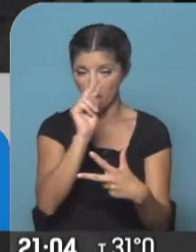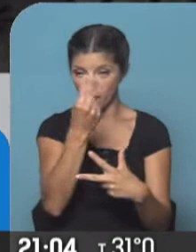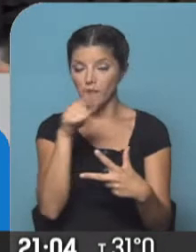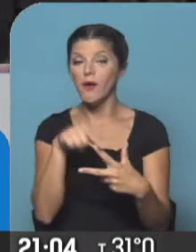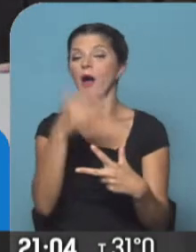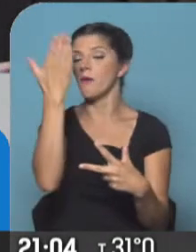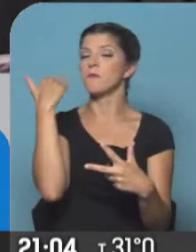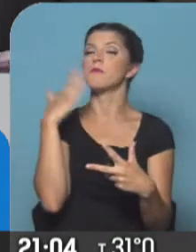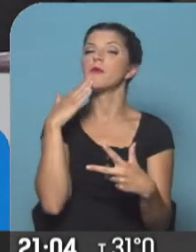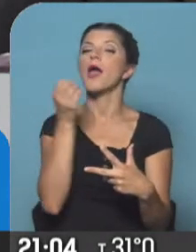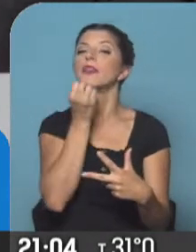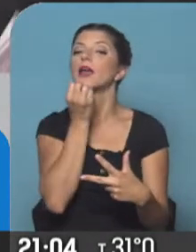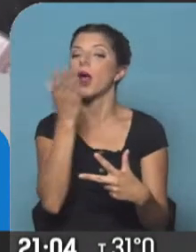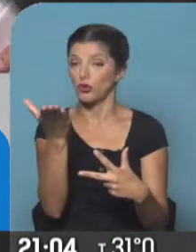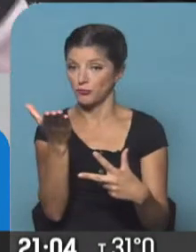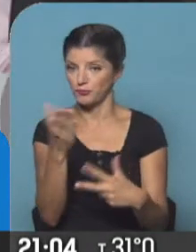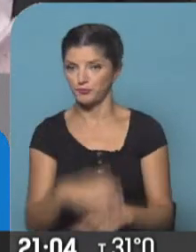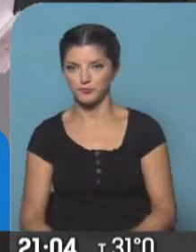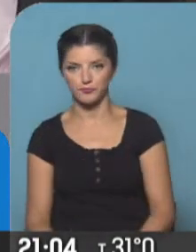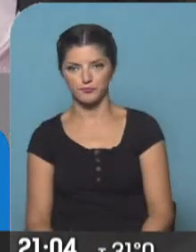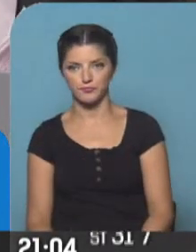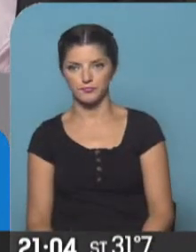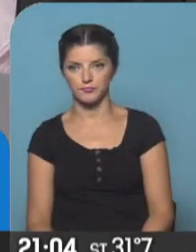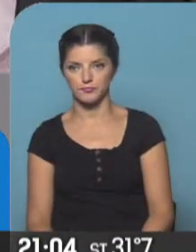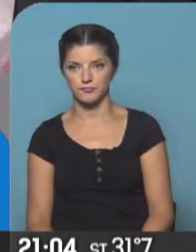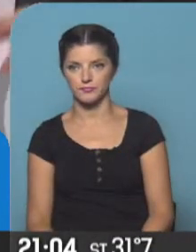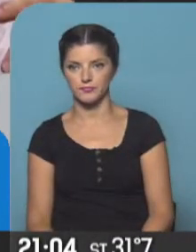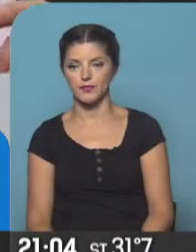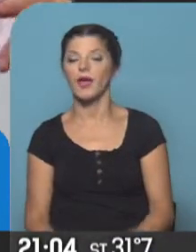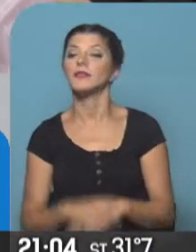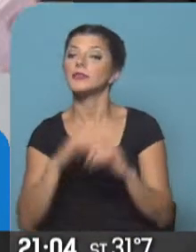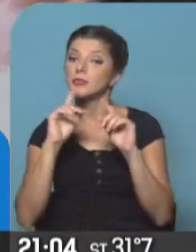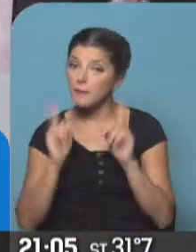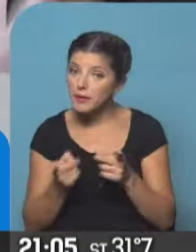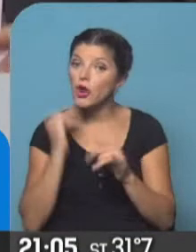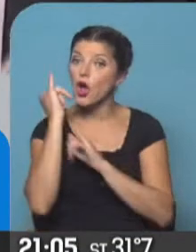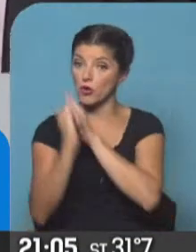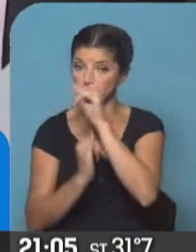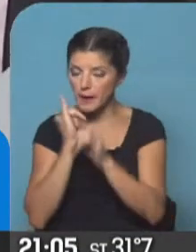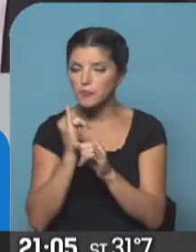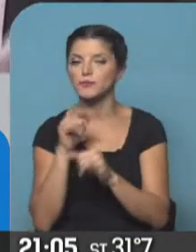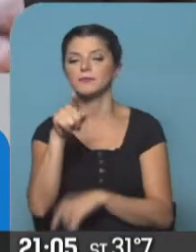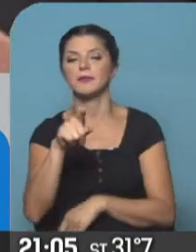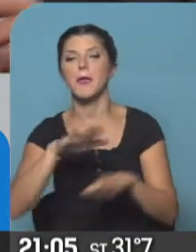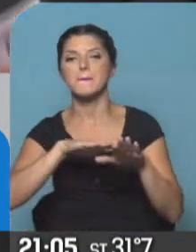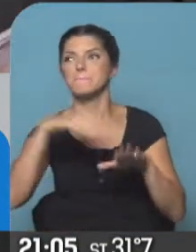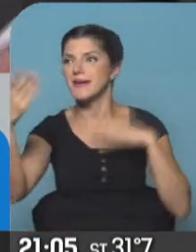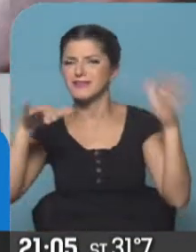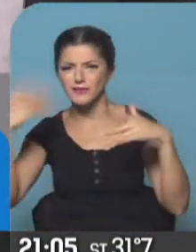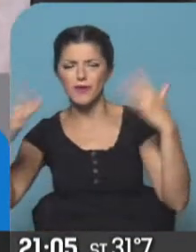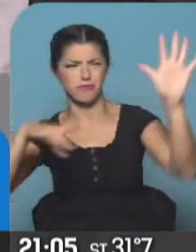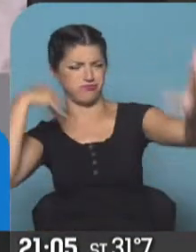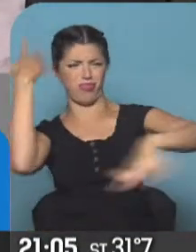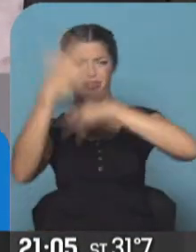por la tarde frente a la fiscal también hay que agregar que hubo incidentes entre los vecinos se han peleado